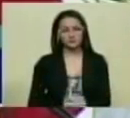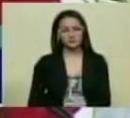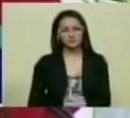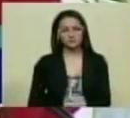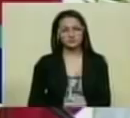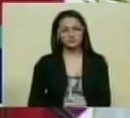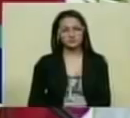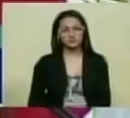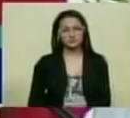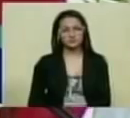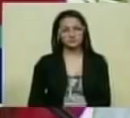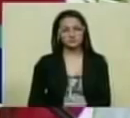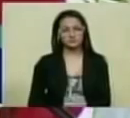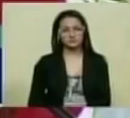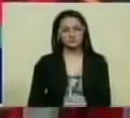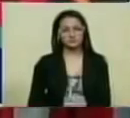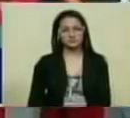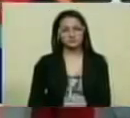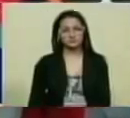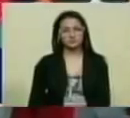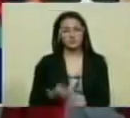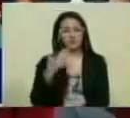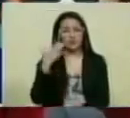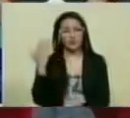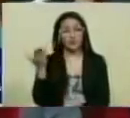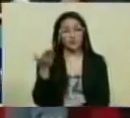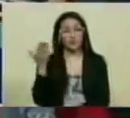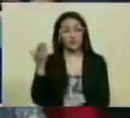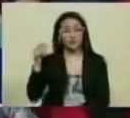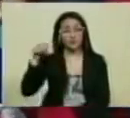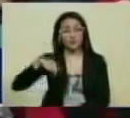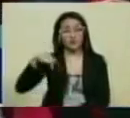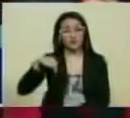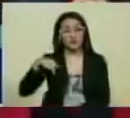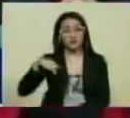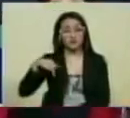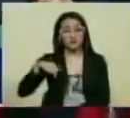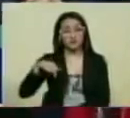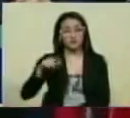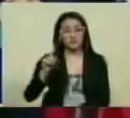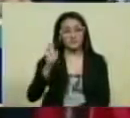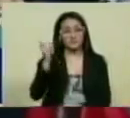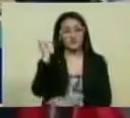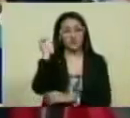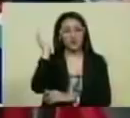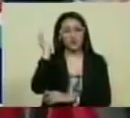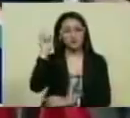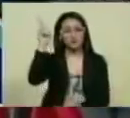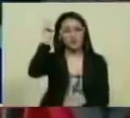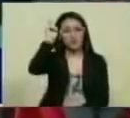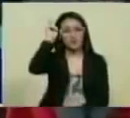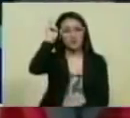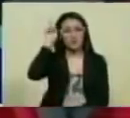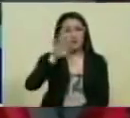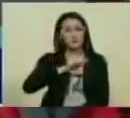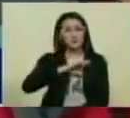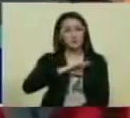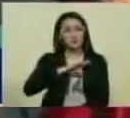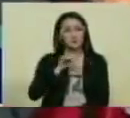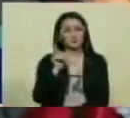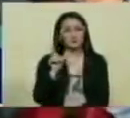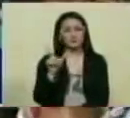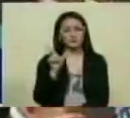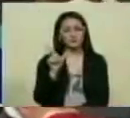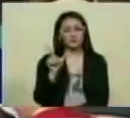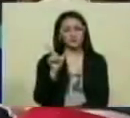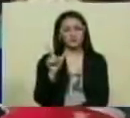un extraordinario orgullo estar aquí en este primer Congreso Indígena del Partido Socialista